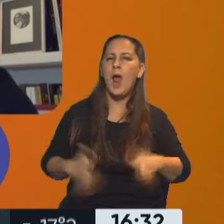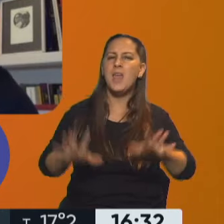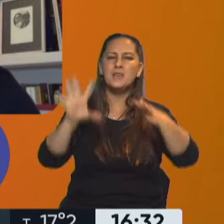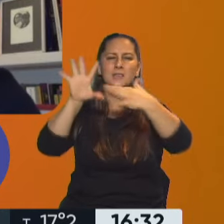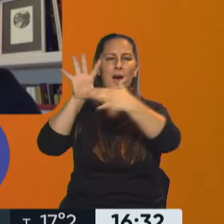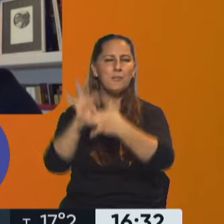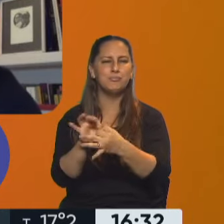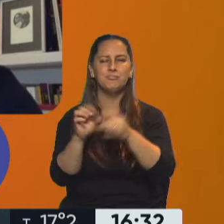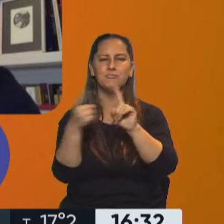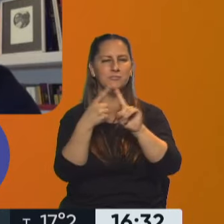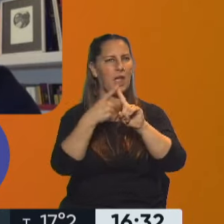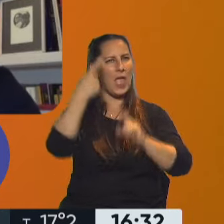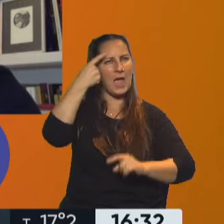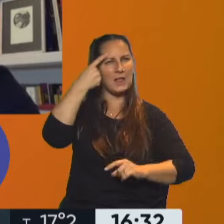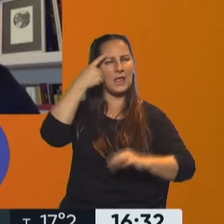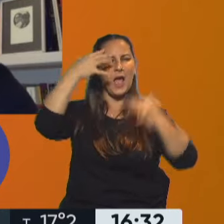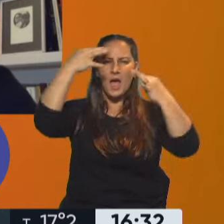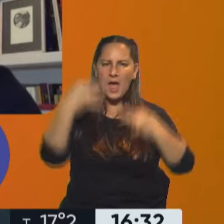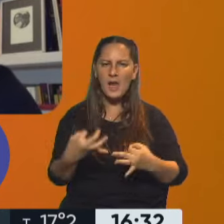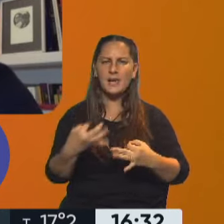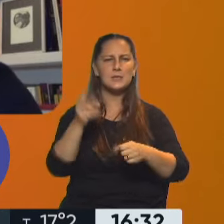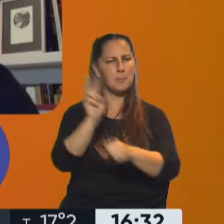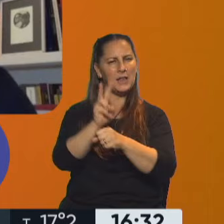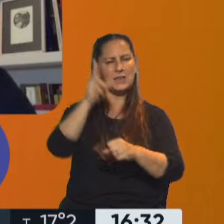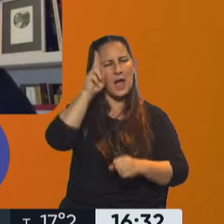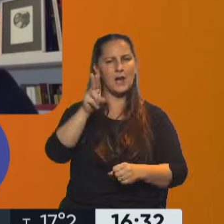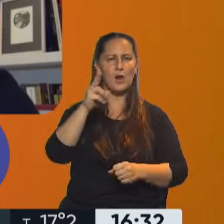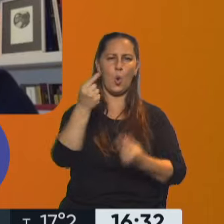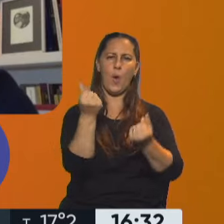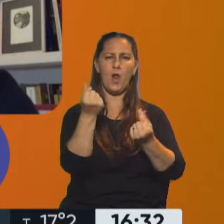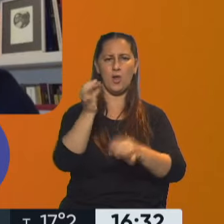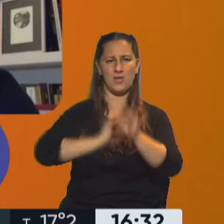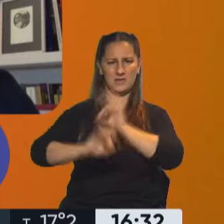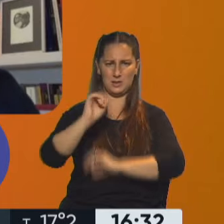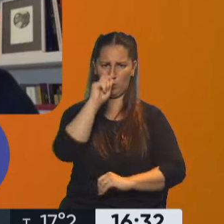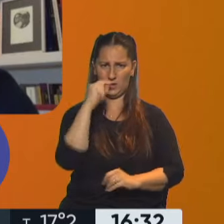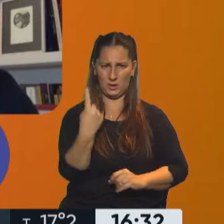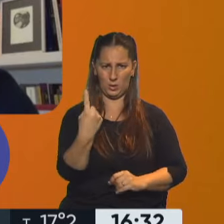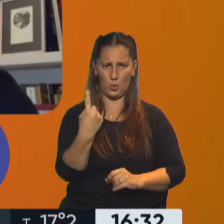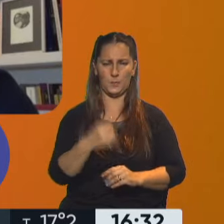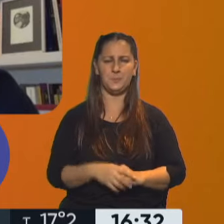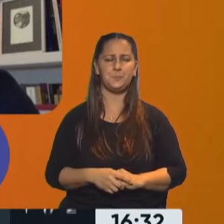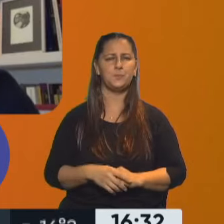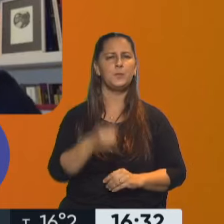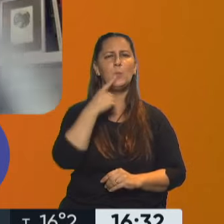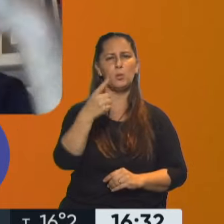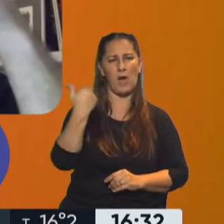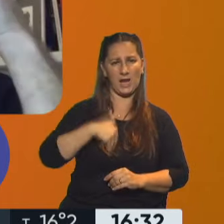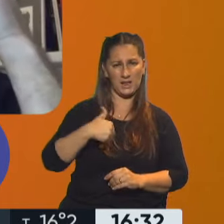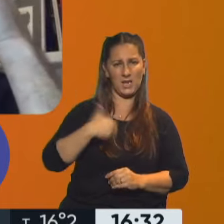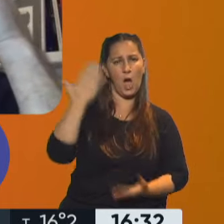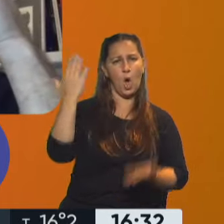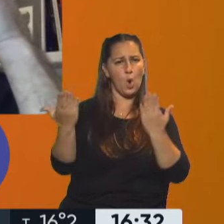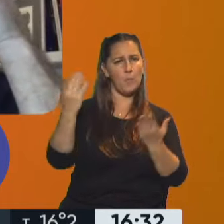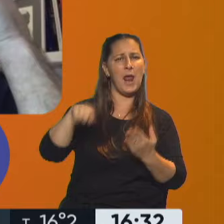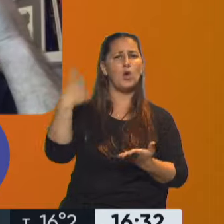mismo tiempo éticamente respete los valores del siglo XXI. ¿Y cómo estamos con respecto a otros países a